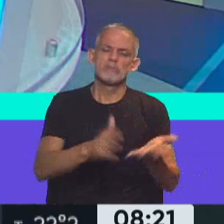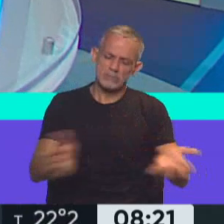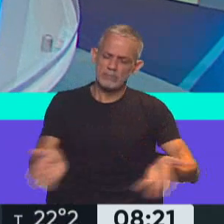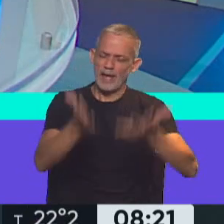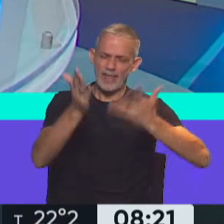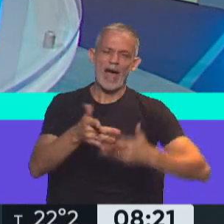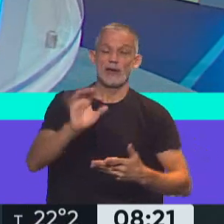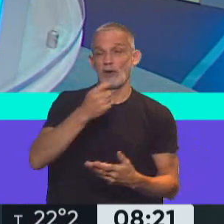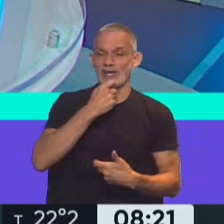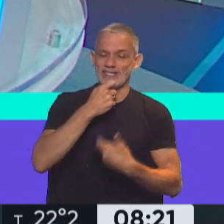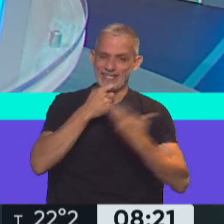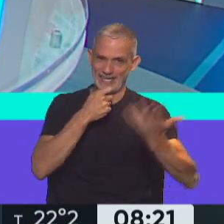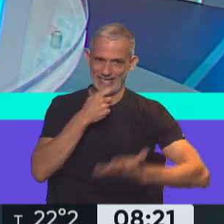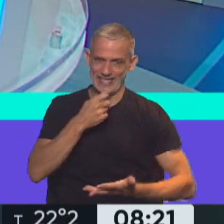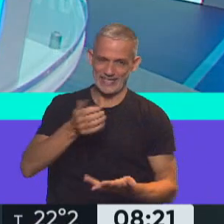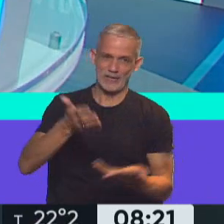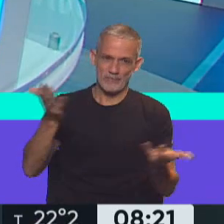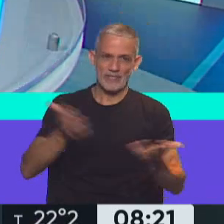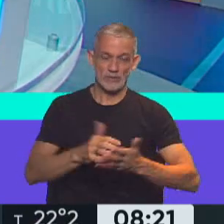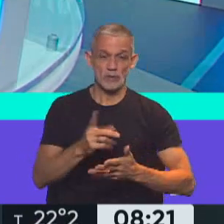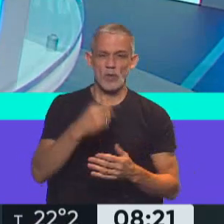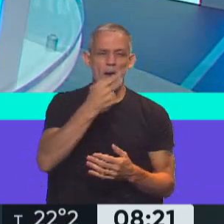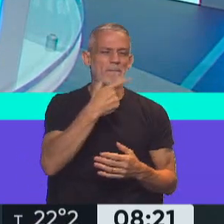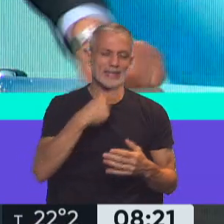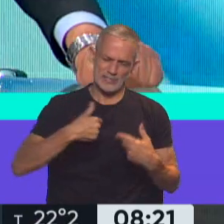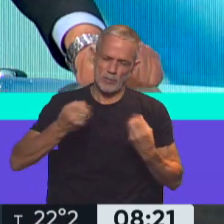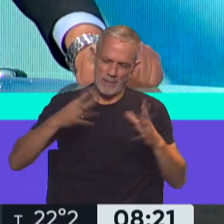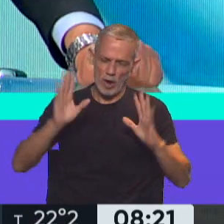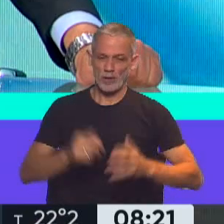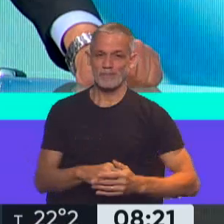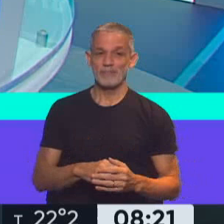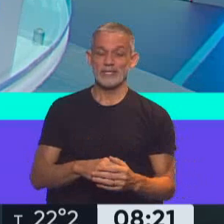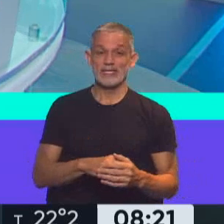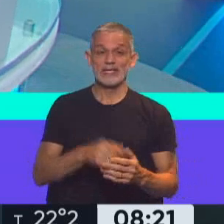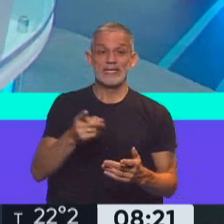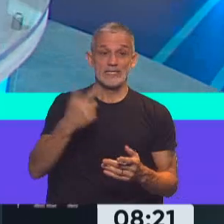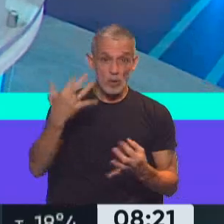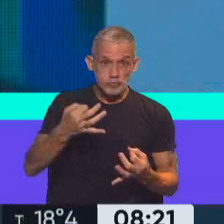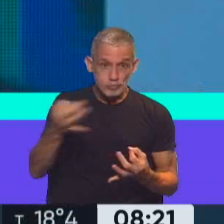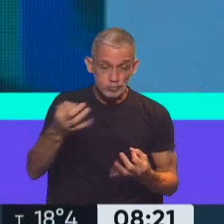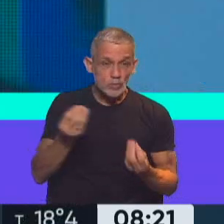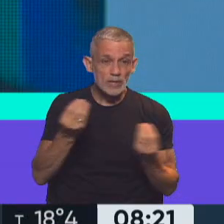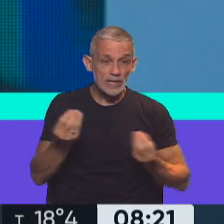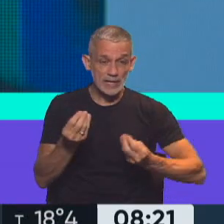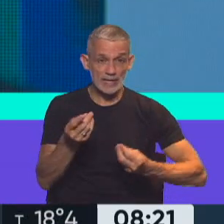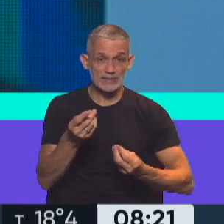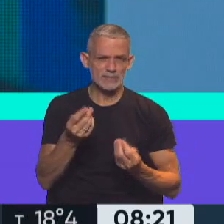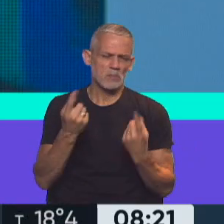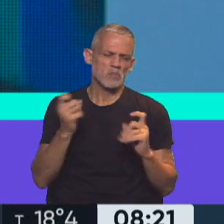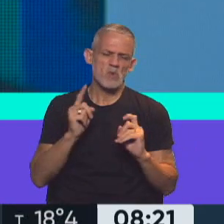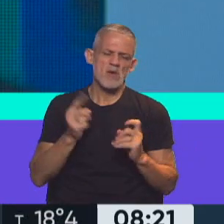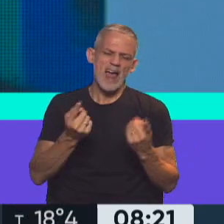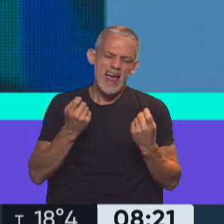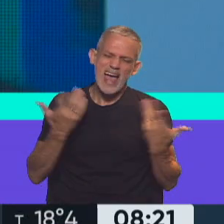lo no, es un haces, chiste, hacelo. no, es un chiste, no, desde que estoy medicado está mucho mejor, pero decime. Pero no, la realidad es que no sería